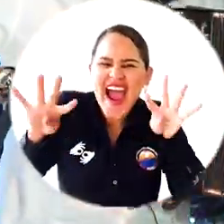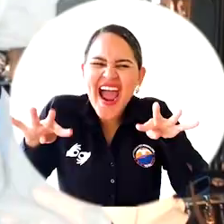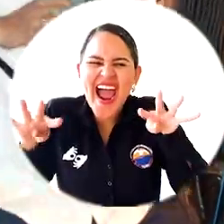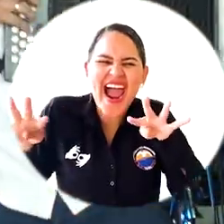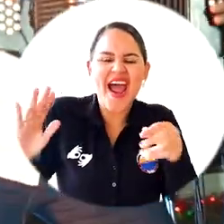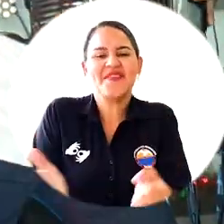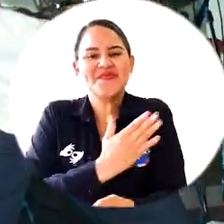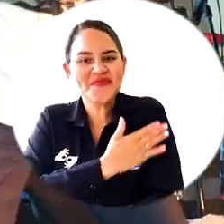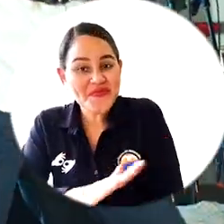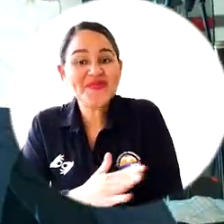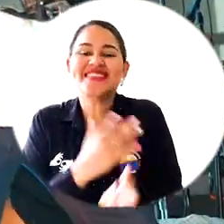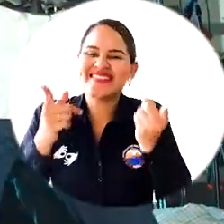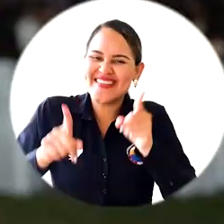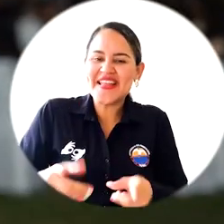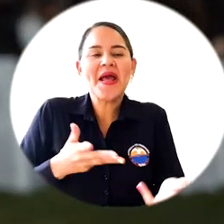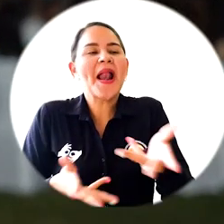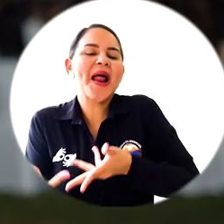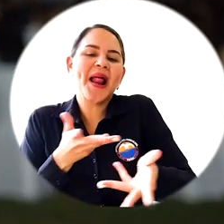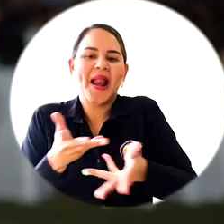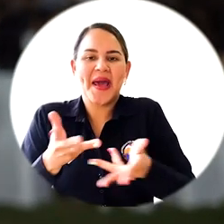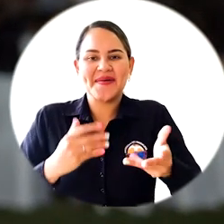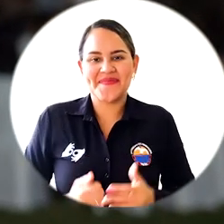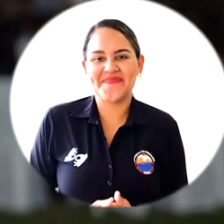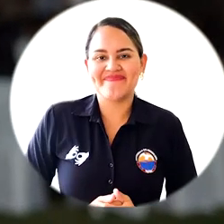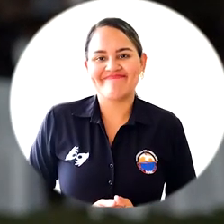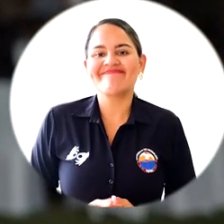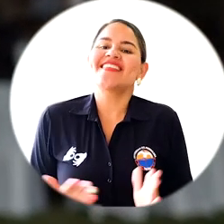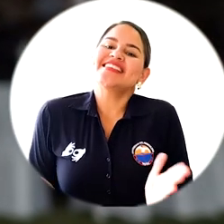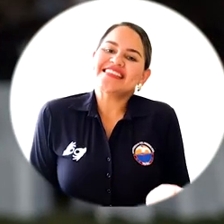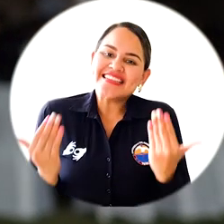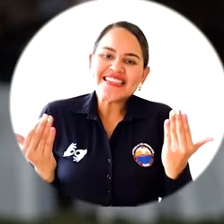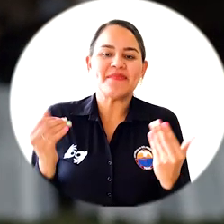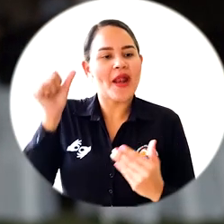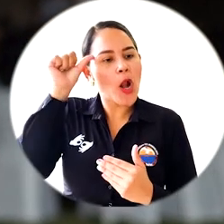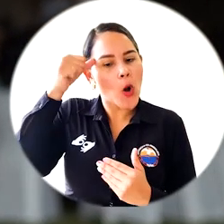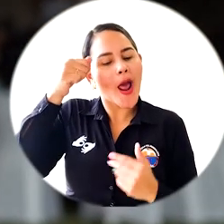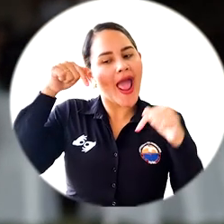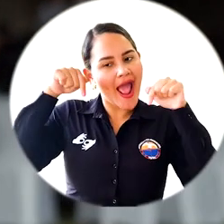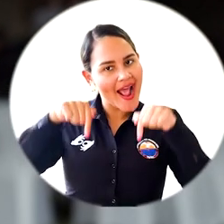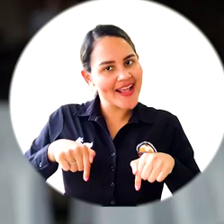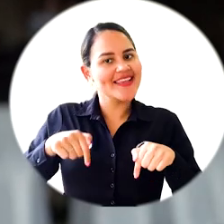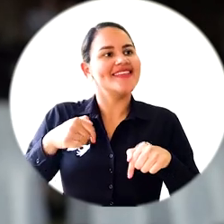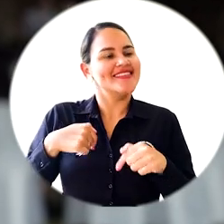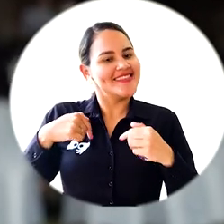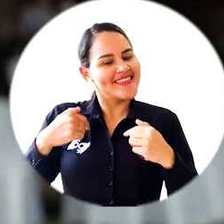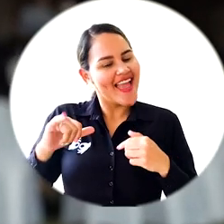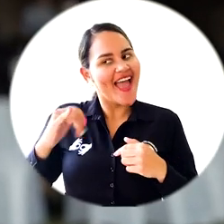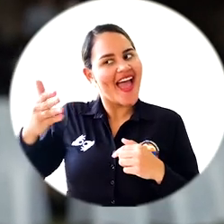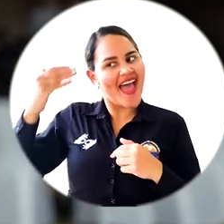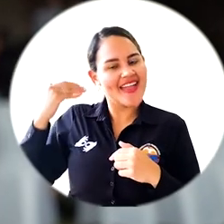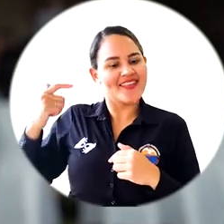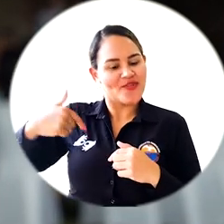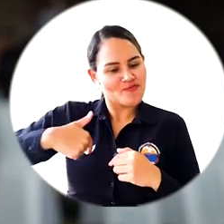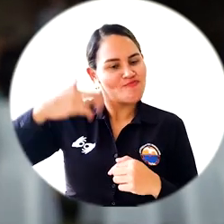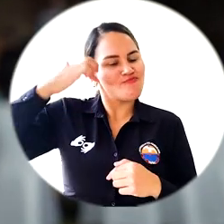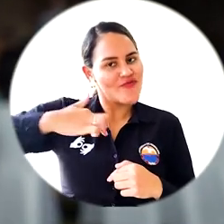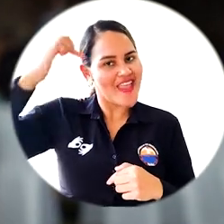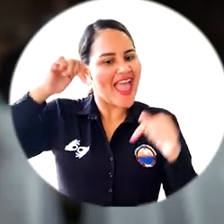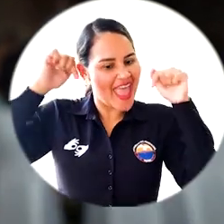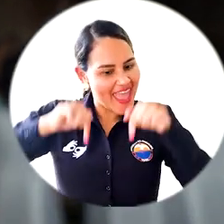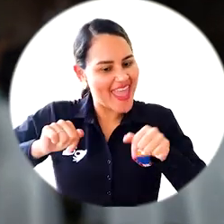humorístico en vivo pues recordar las raíces es una manera de de no olvidar cierto de una manera de